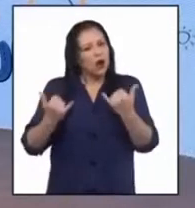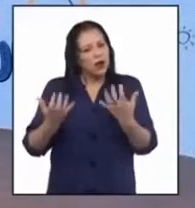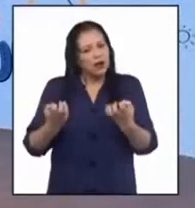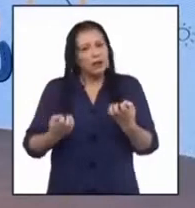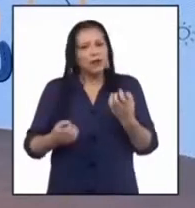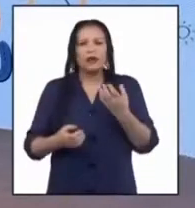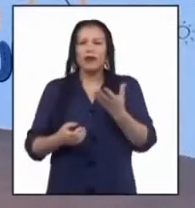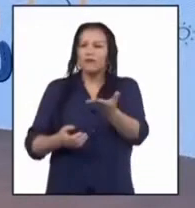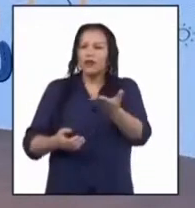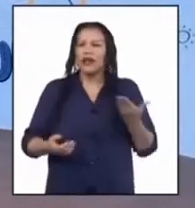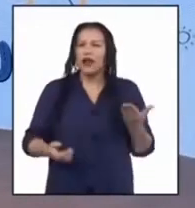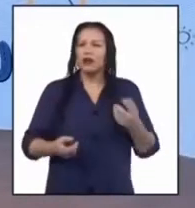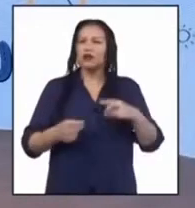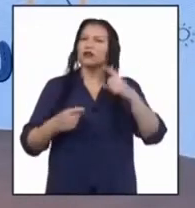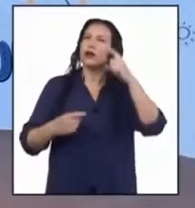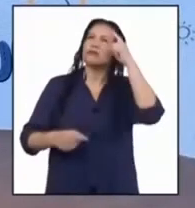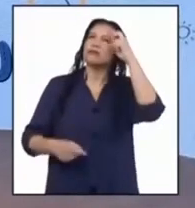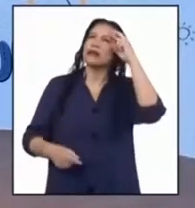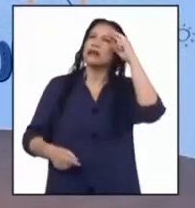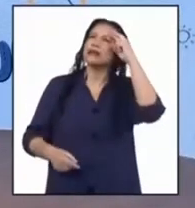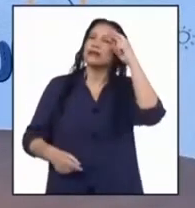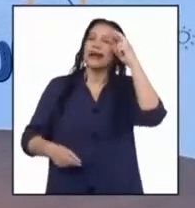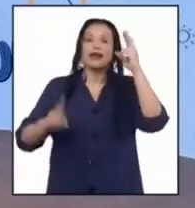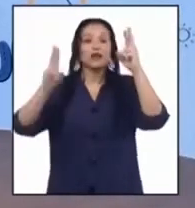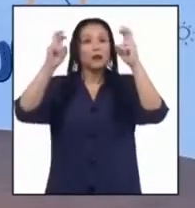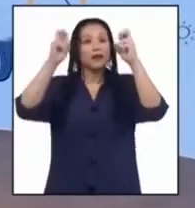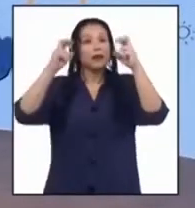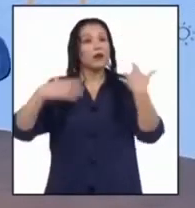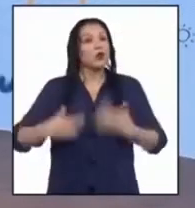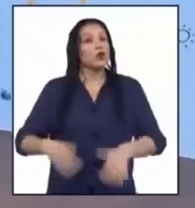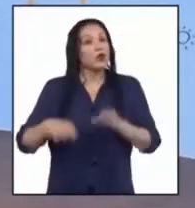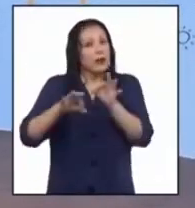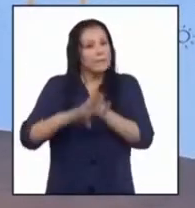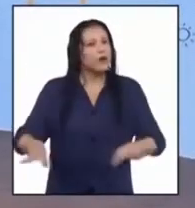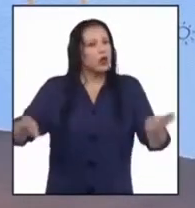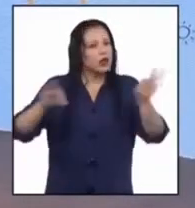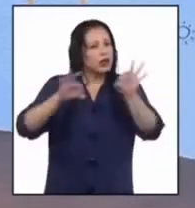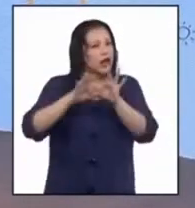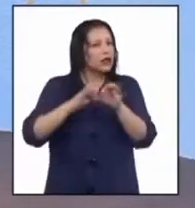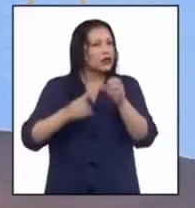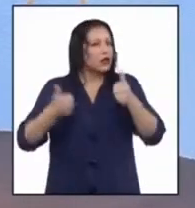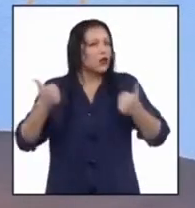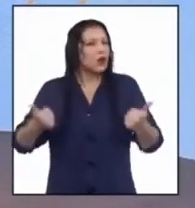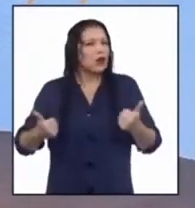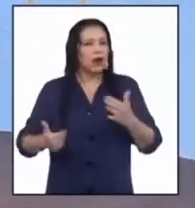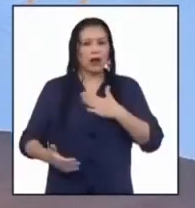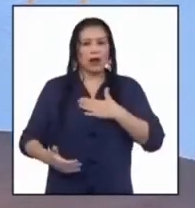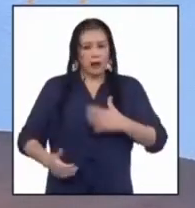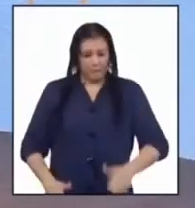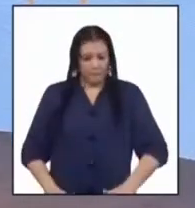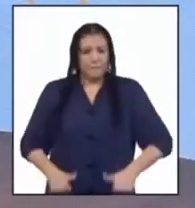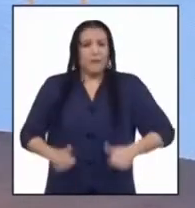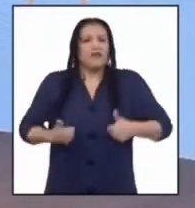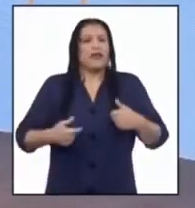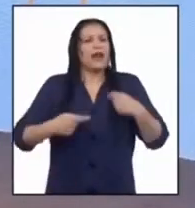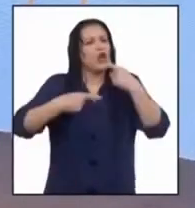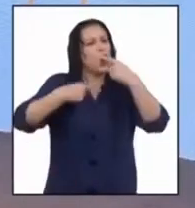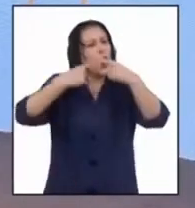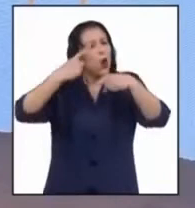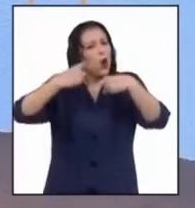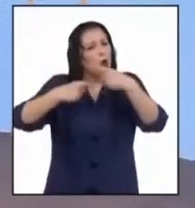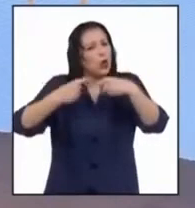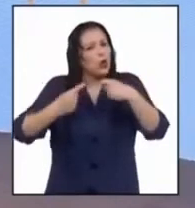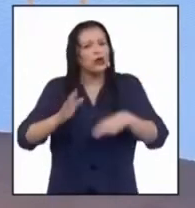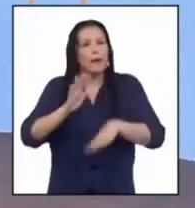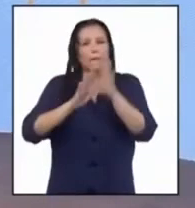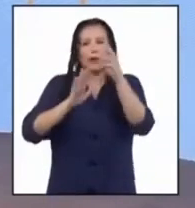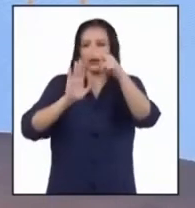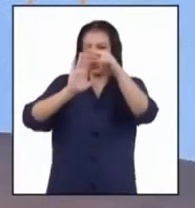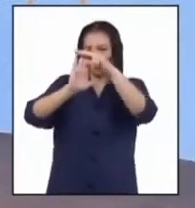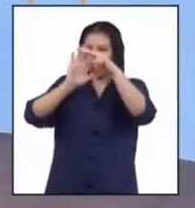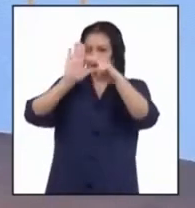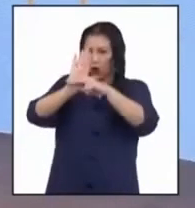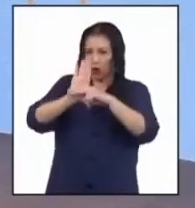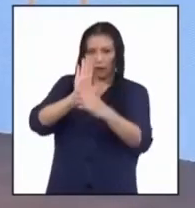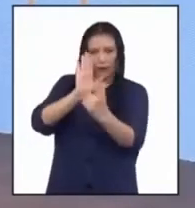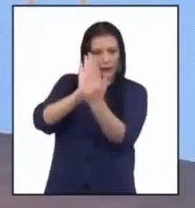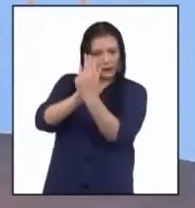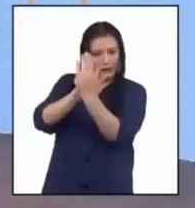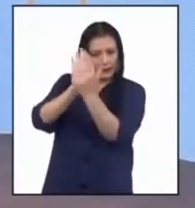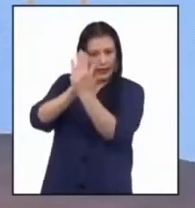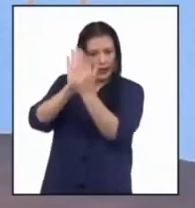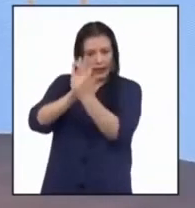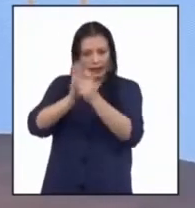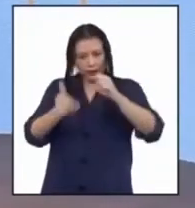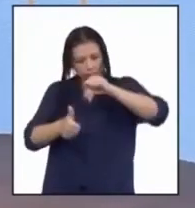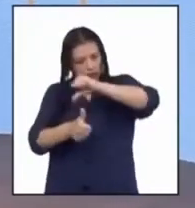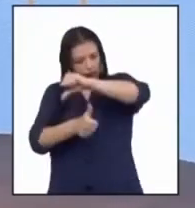invitarlos a reflexionar sobre algunos temas muy importantes que tienen que ver con nuestra vida diaria, particularmente con nuestras normas y leyes en